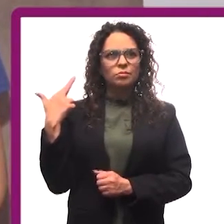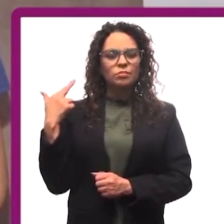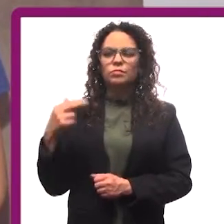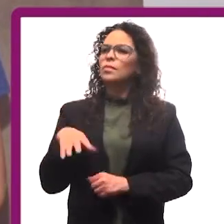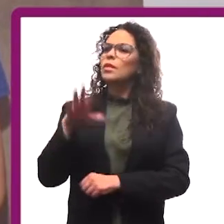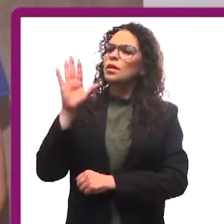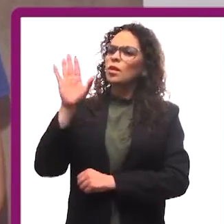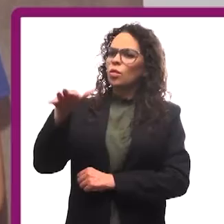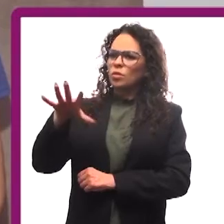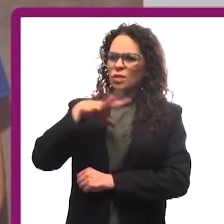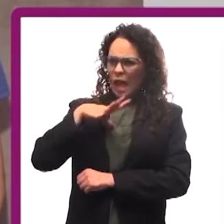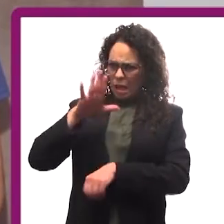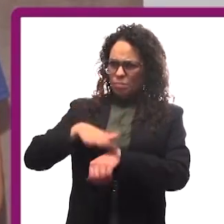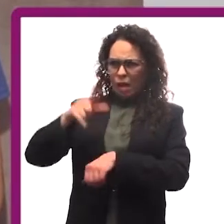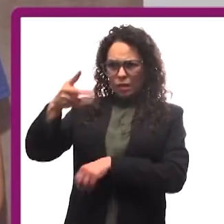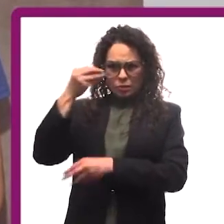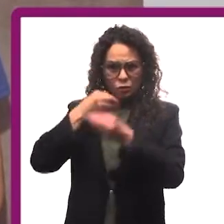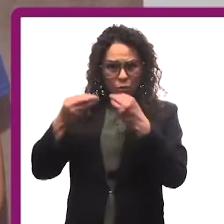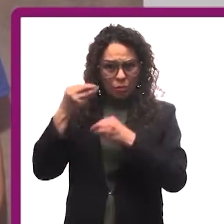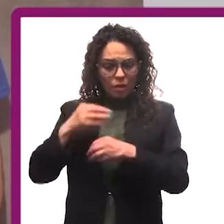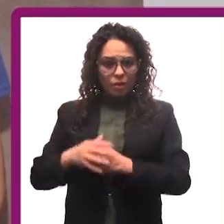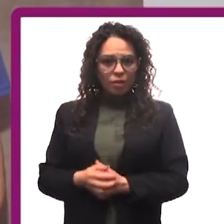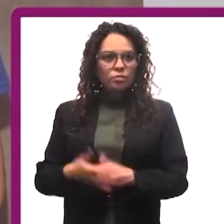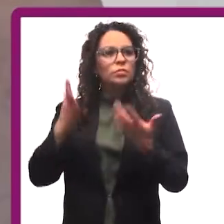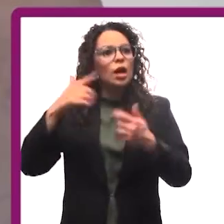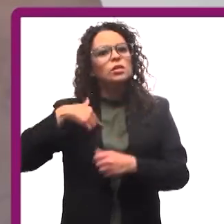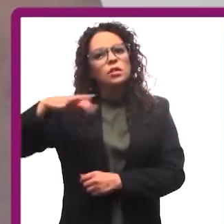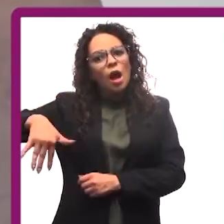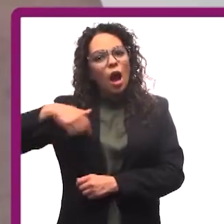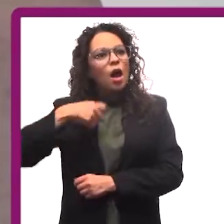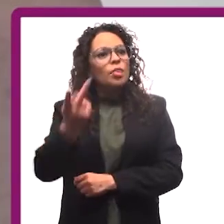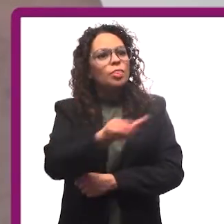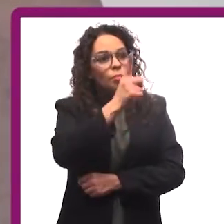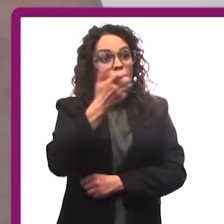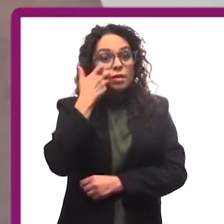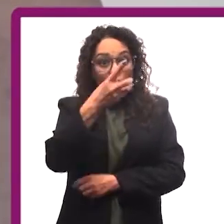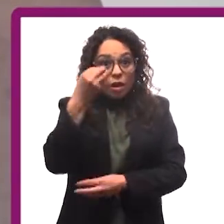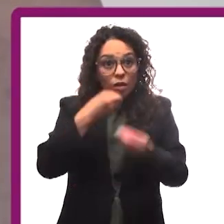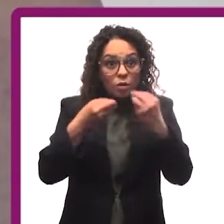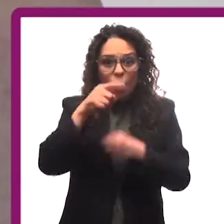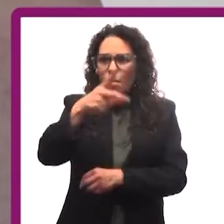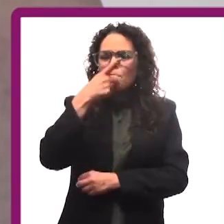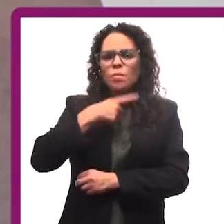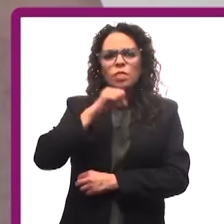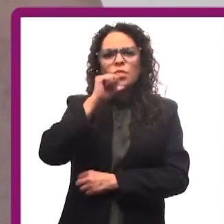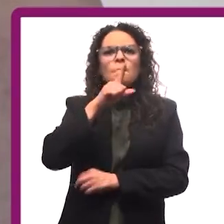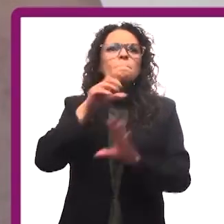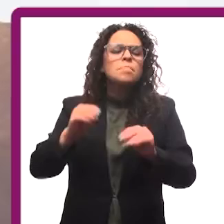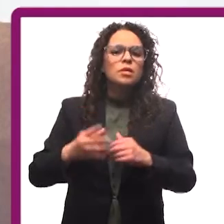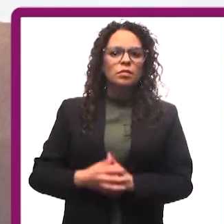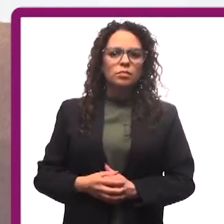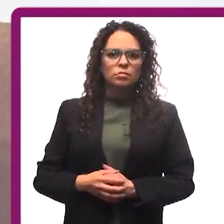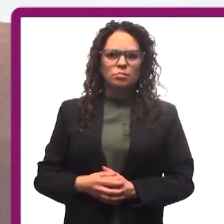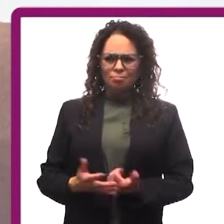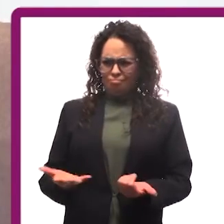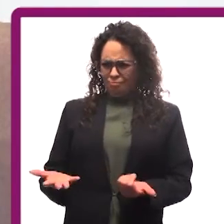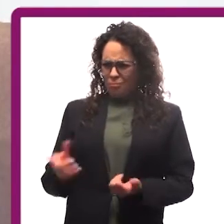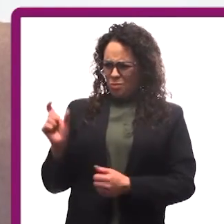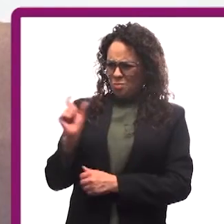Oye, ¿hay más comida? Hugo, te pregunté hace rato que si querías comer y no me dijiste nada. ¿A qué